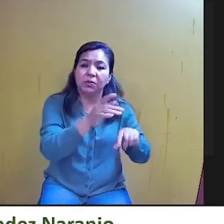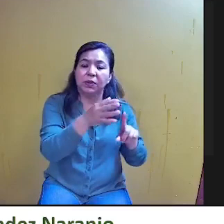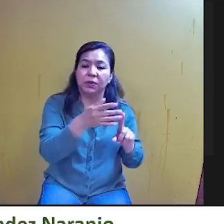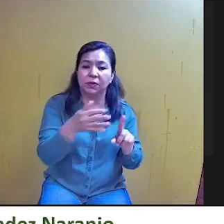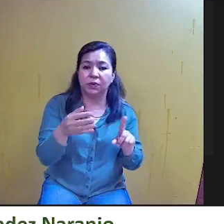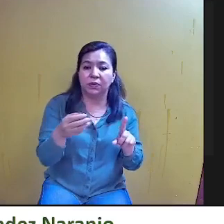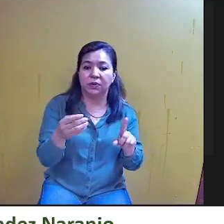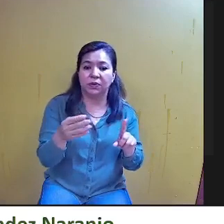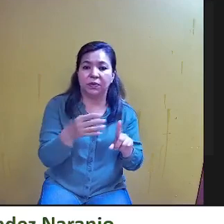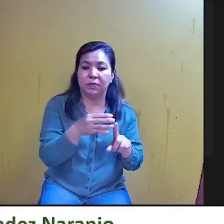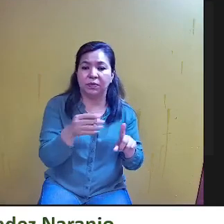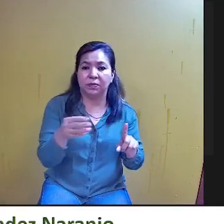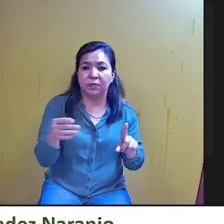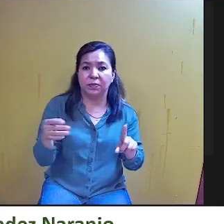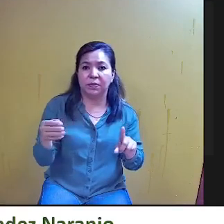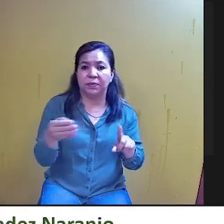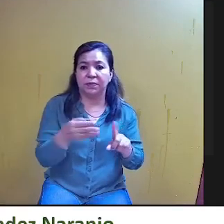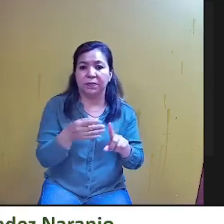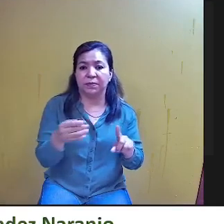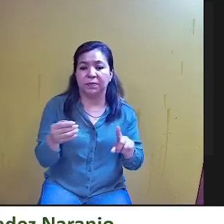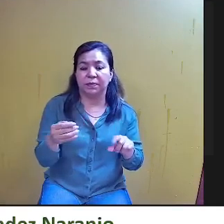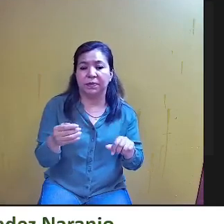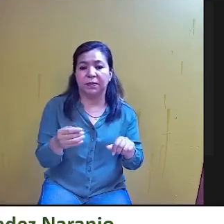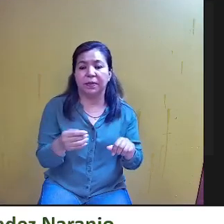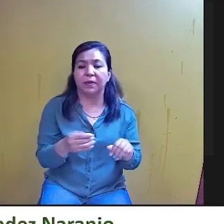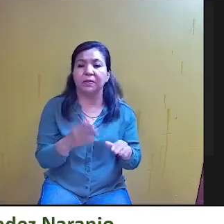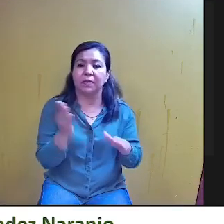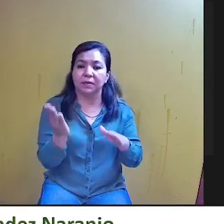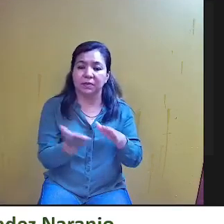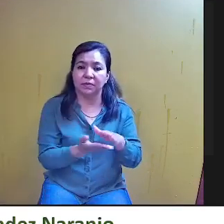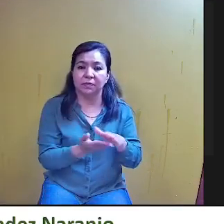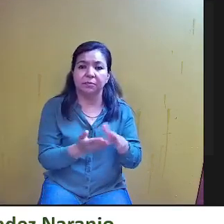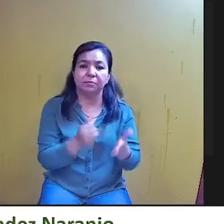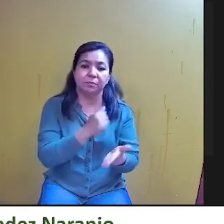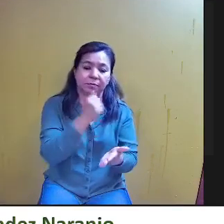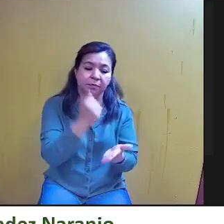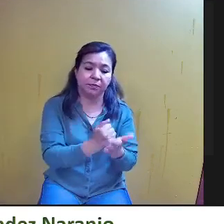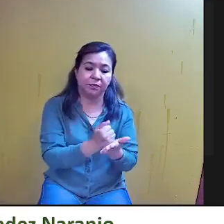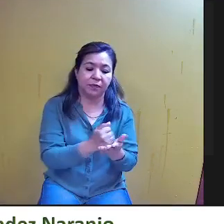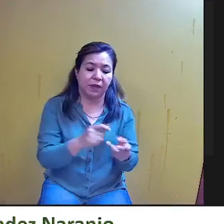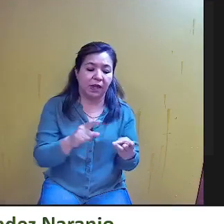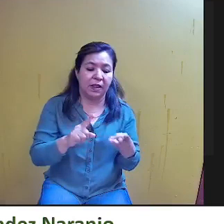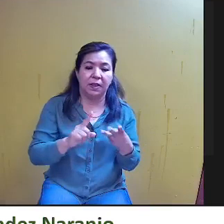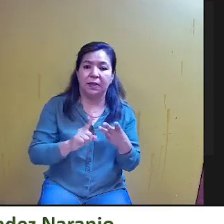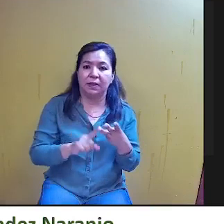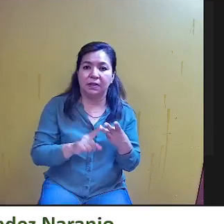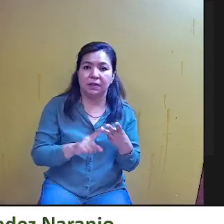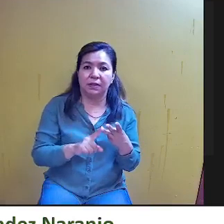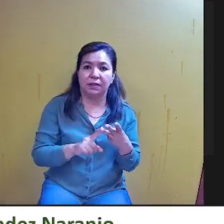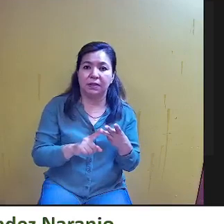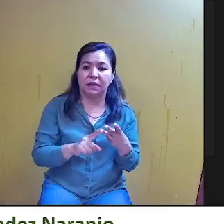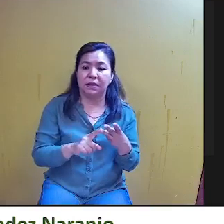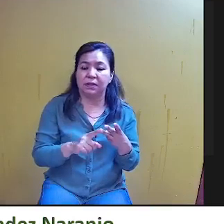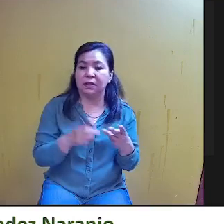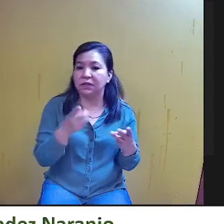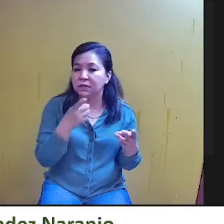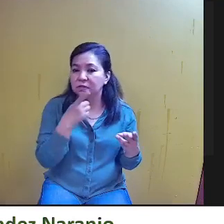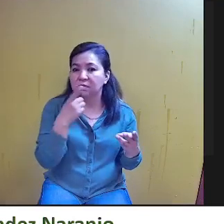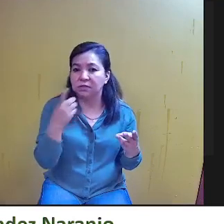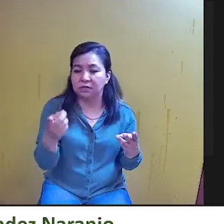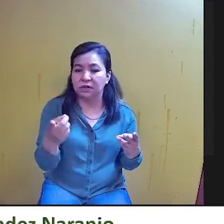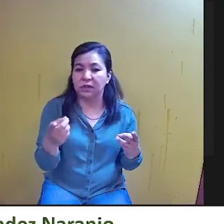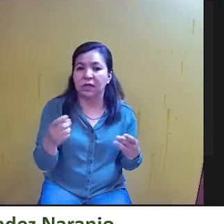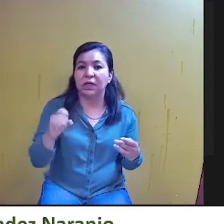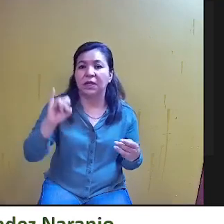124/C/27-11-2023 en los términos precisados en el fondo de este fallo. Tercero, se ordena al Consejo General del Instituto Electoral